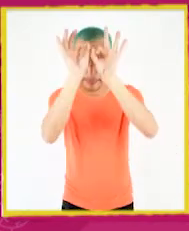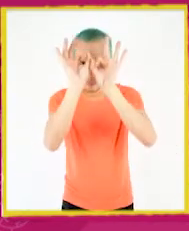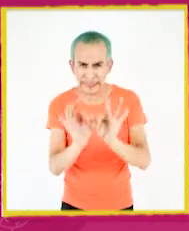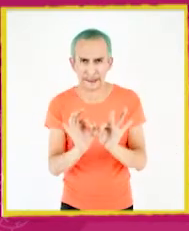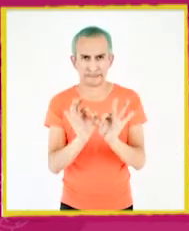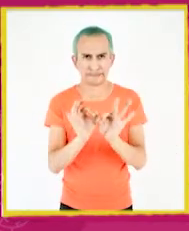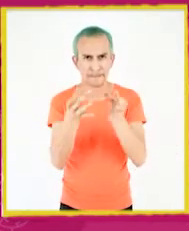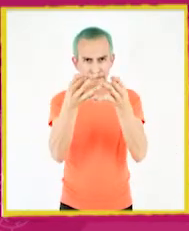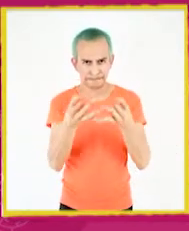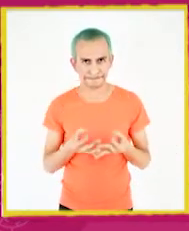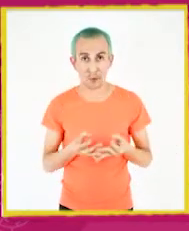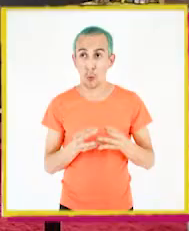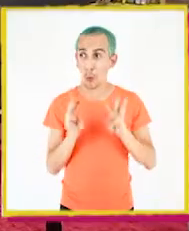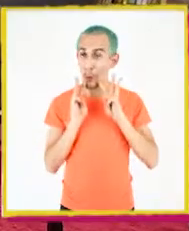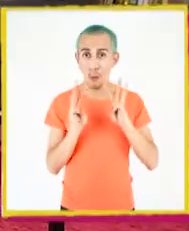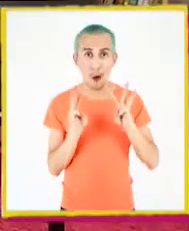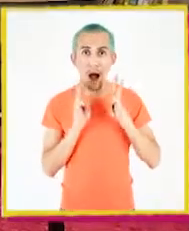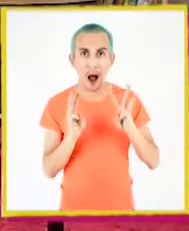de precisión.